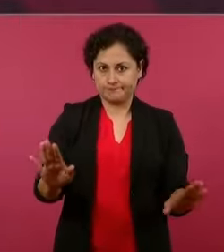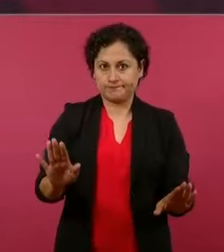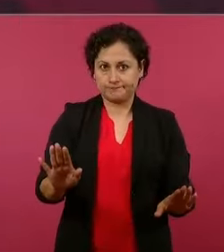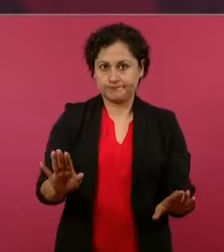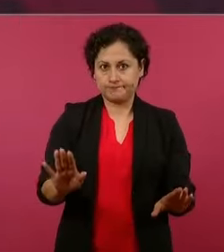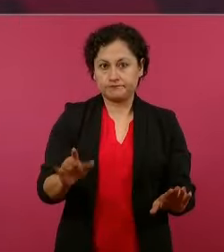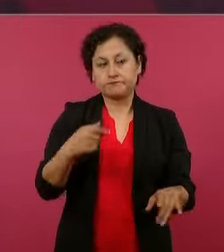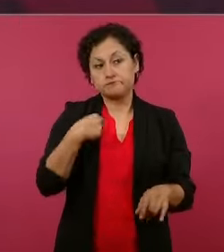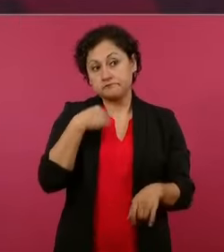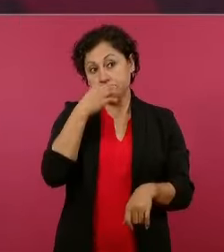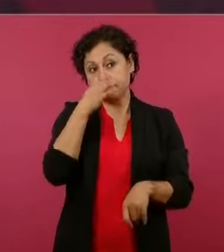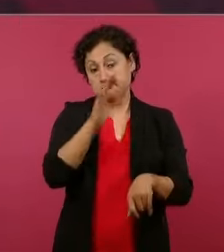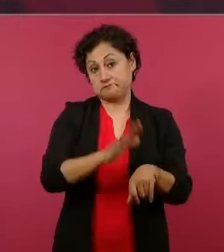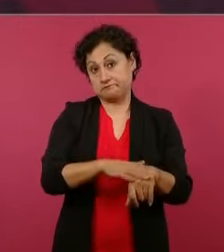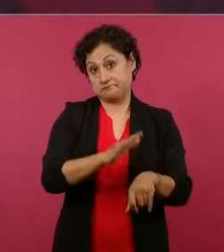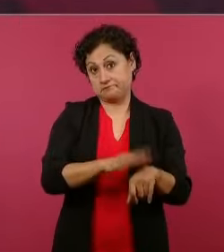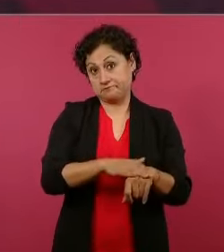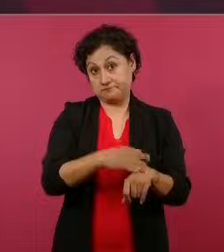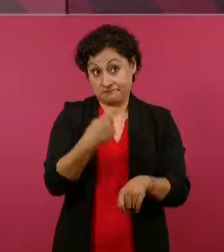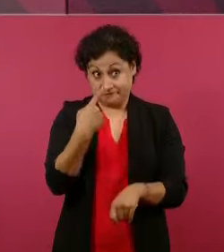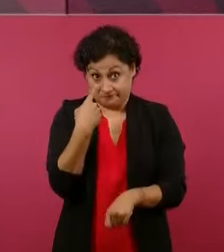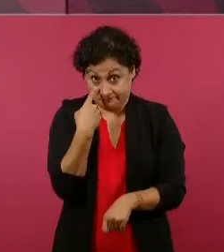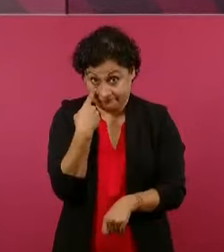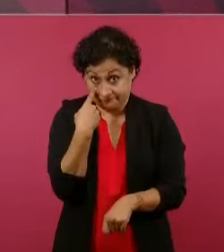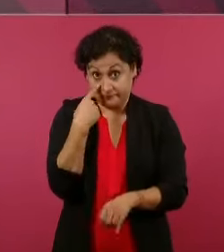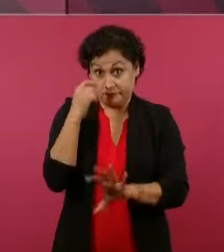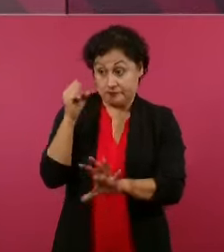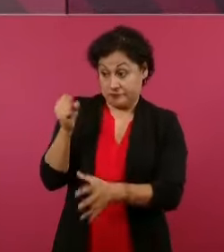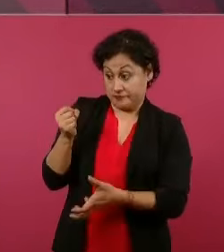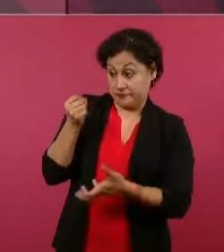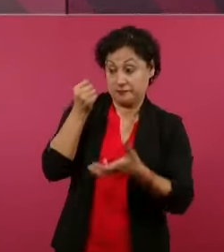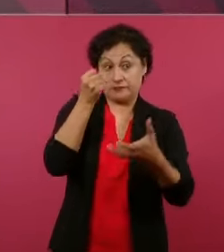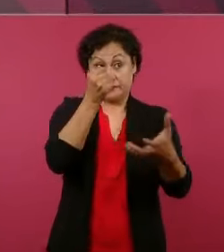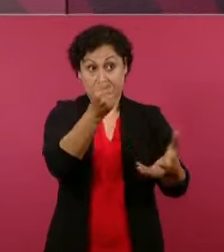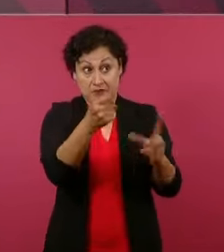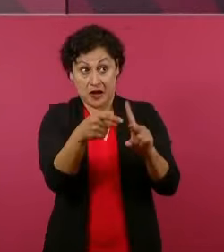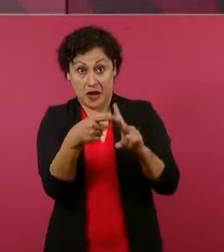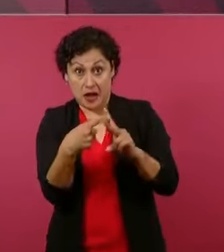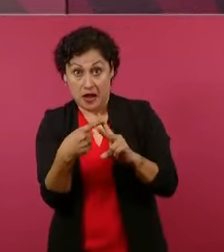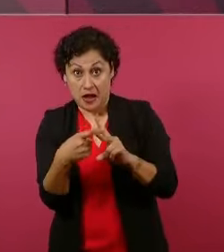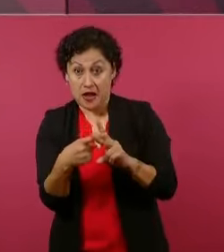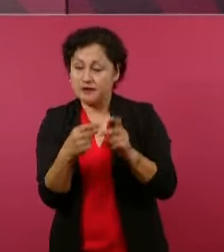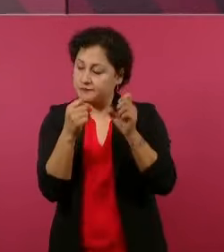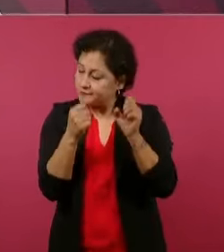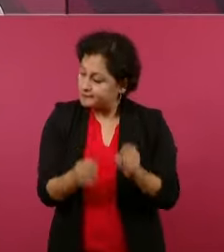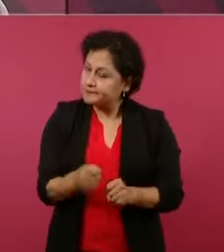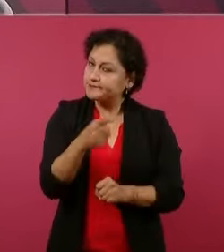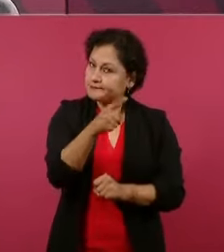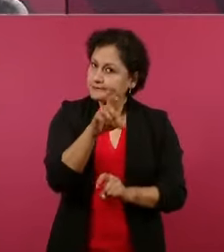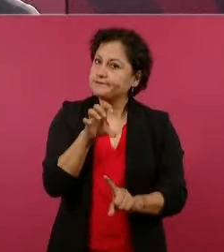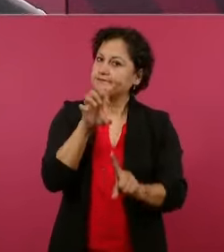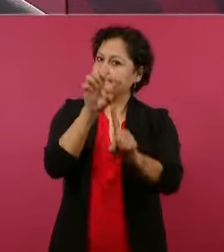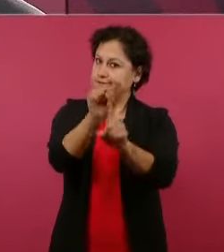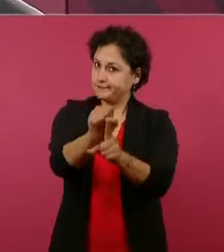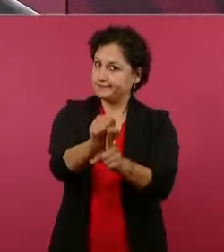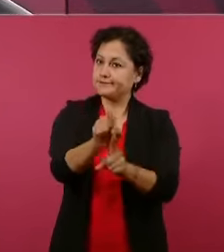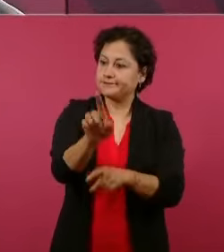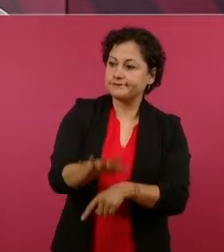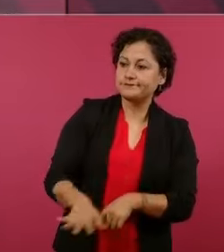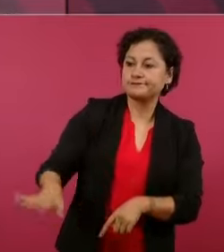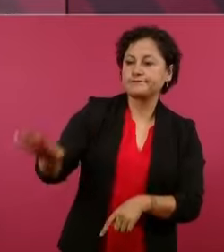alcanzaría con el presupuesto que tienen para que la gratuidad fuese al 100 sin